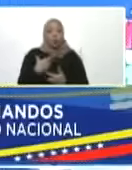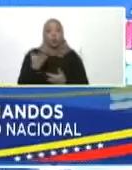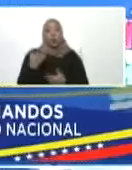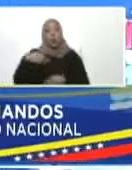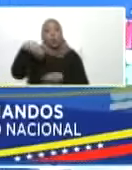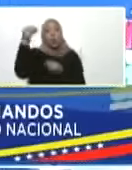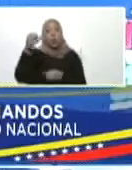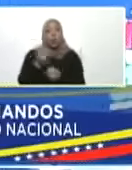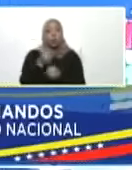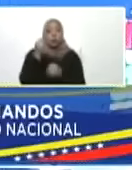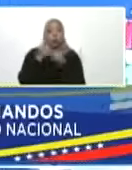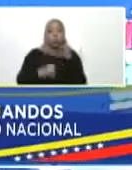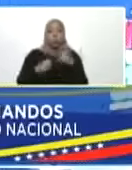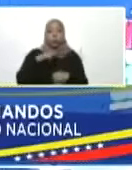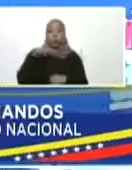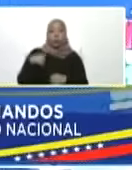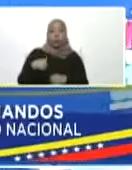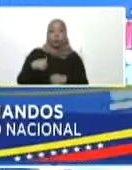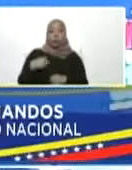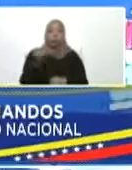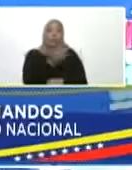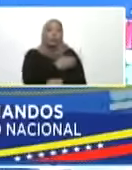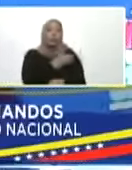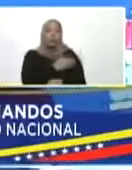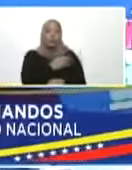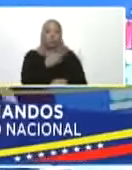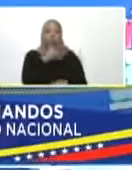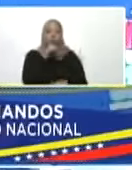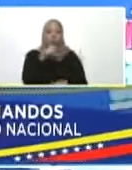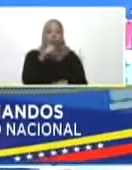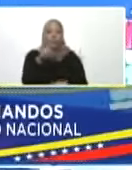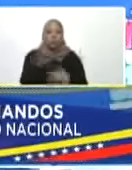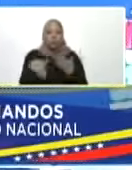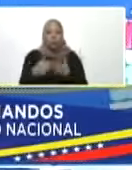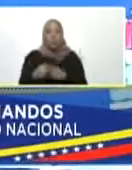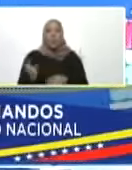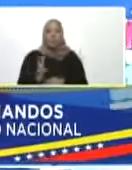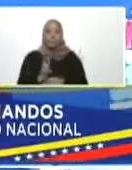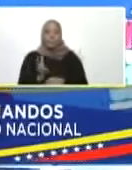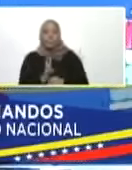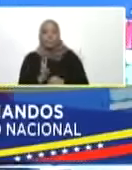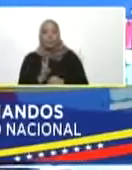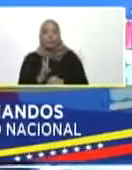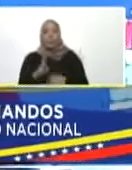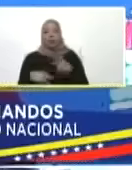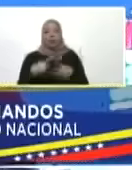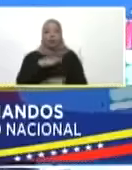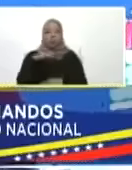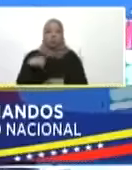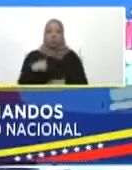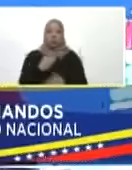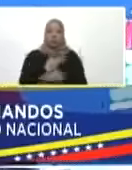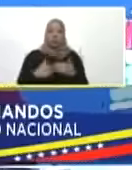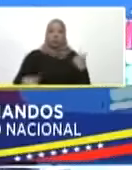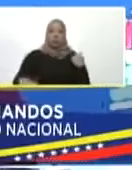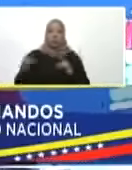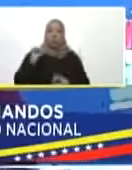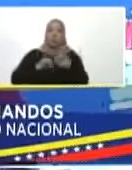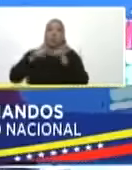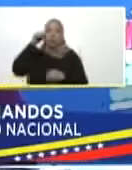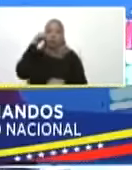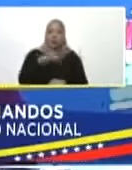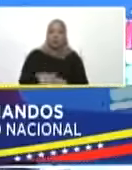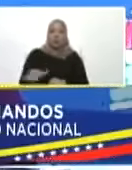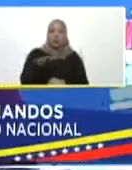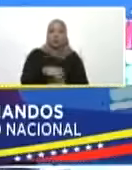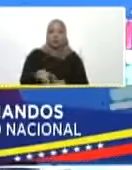títere de los apellidos, títere de la oligarquía, que entregue nuestro país como colonia a los gringos, o un presidente que defienda al pueblo y que